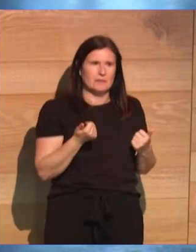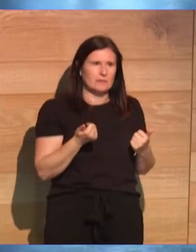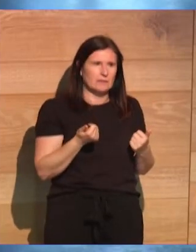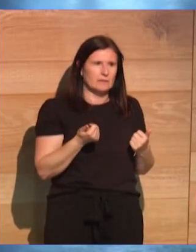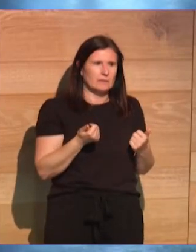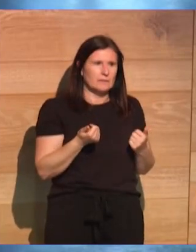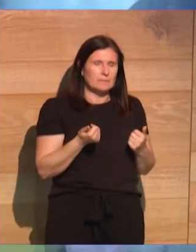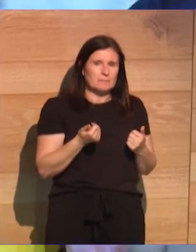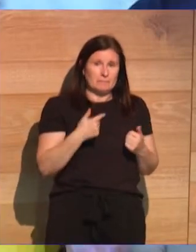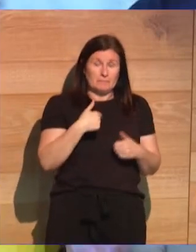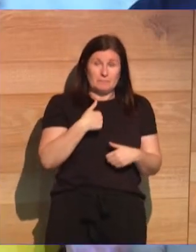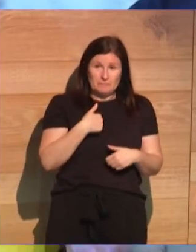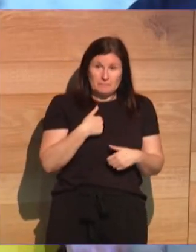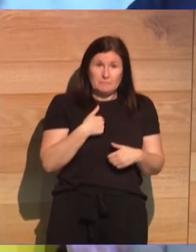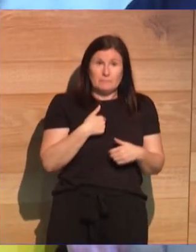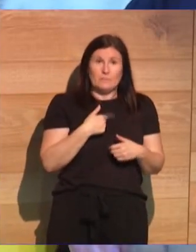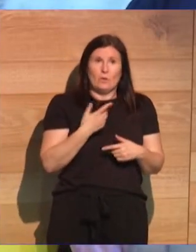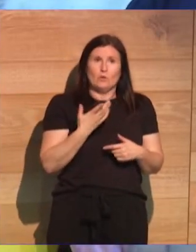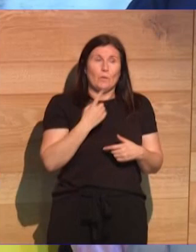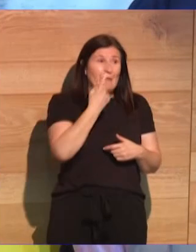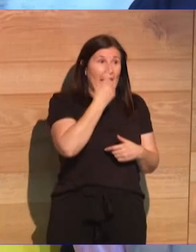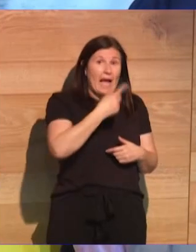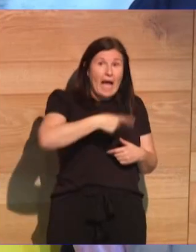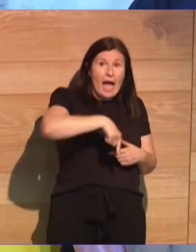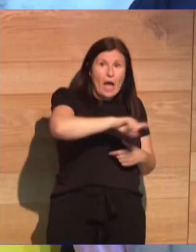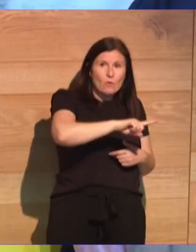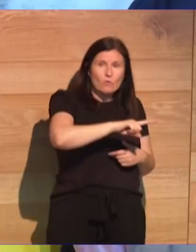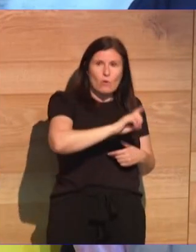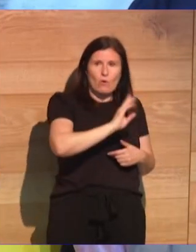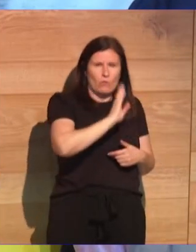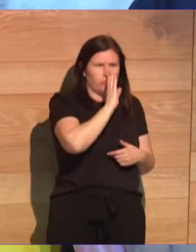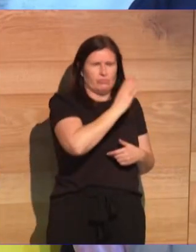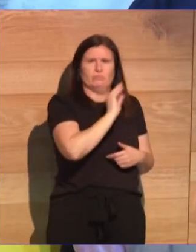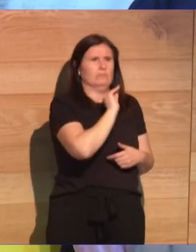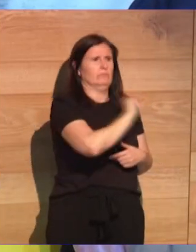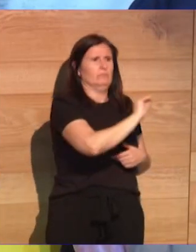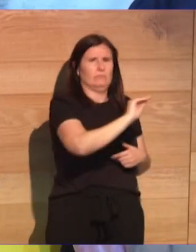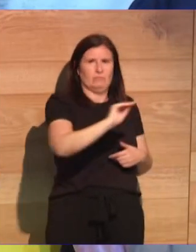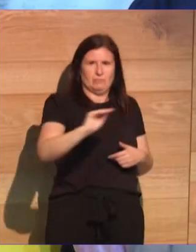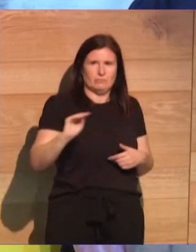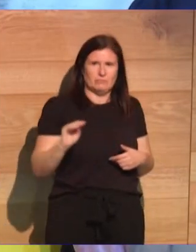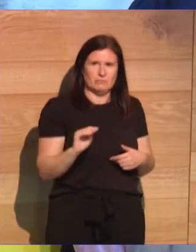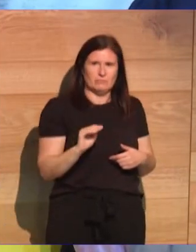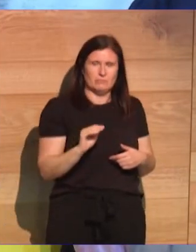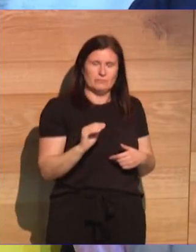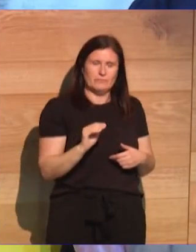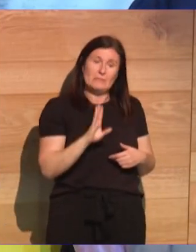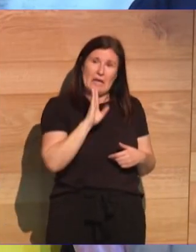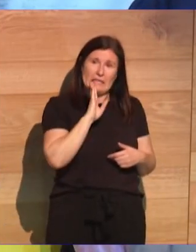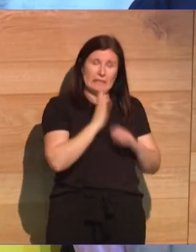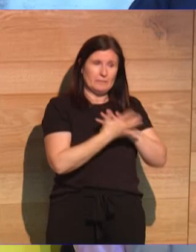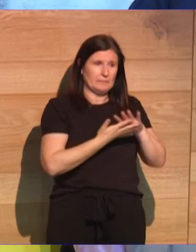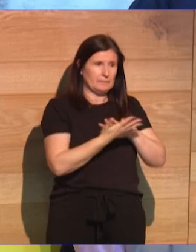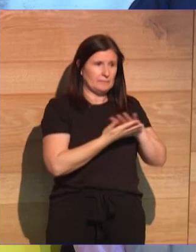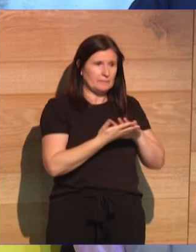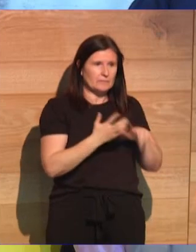Yo esto se lo he preguntado a los alumnos directamente porque, como ya dije al principio, soy